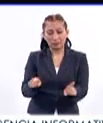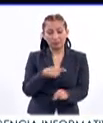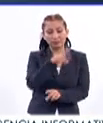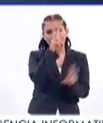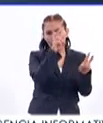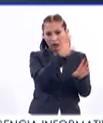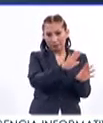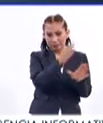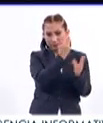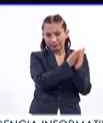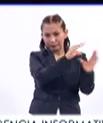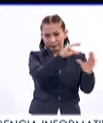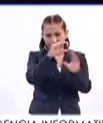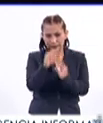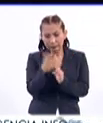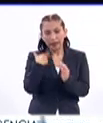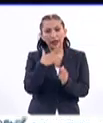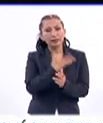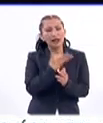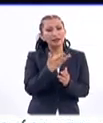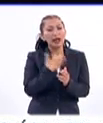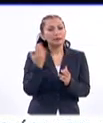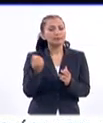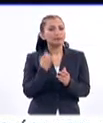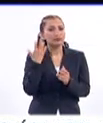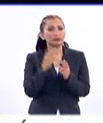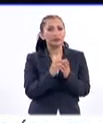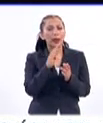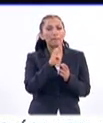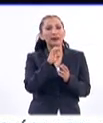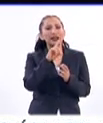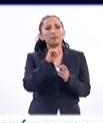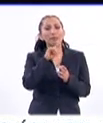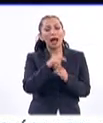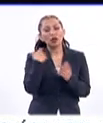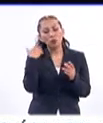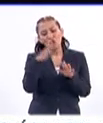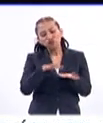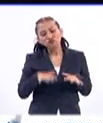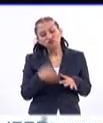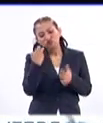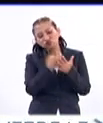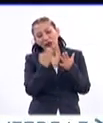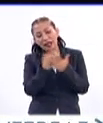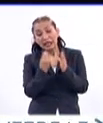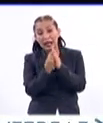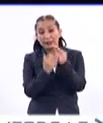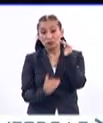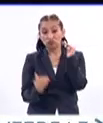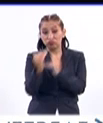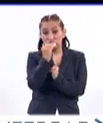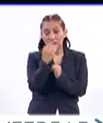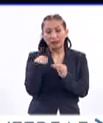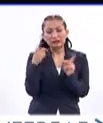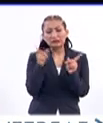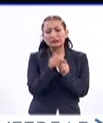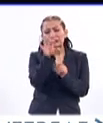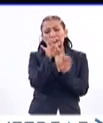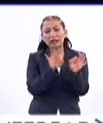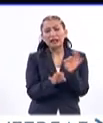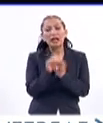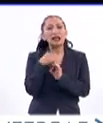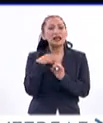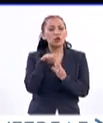el aspecto académico y formativo contarán con la Cátedra Bergman, un foro de crítica y clases magistrales, Síntesis,